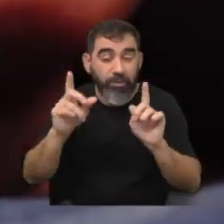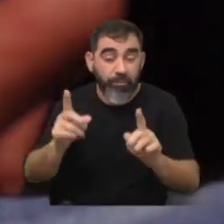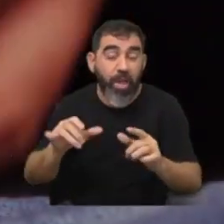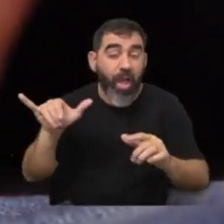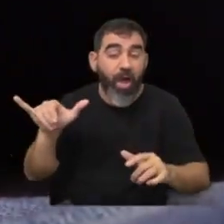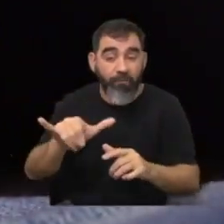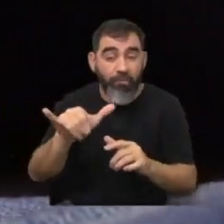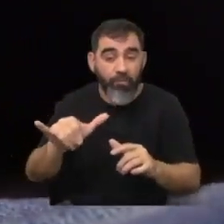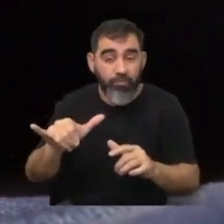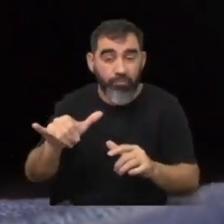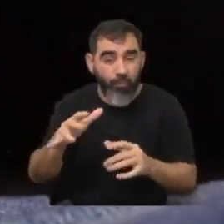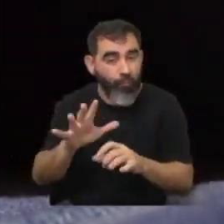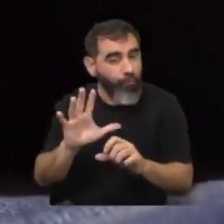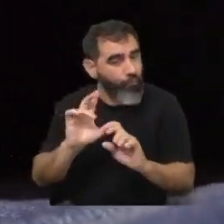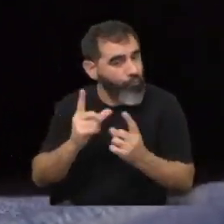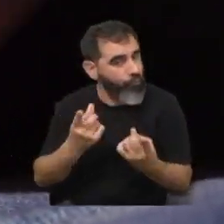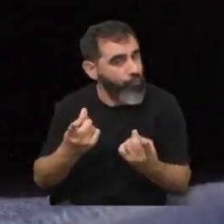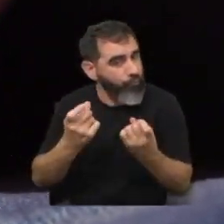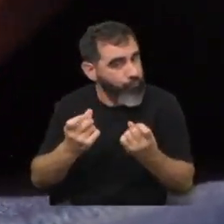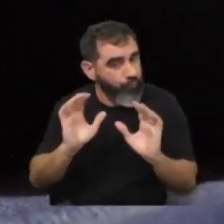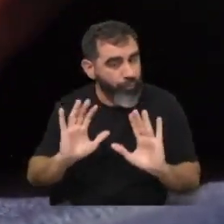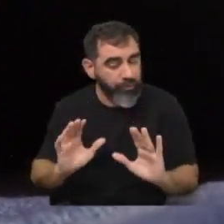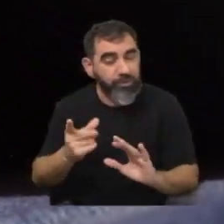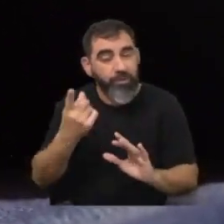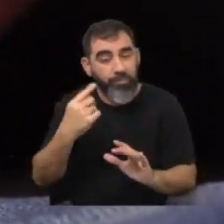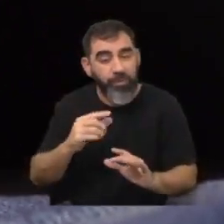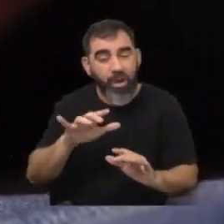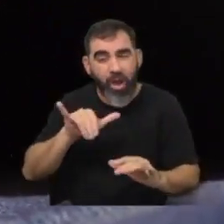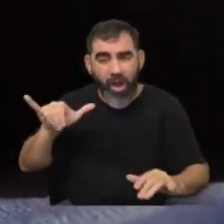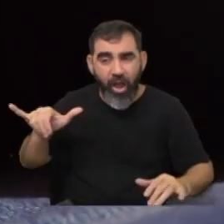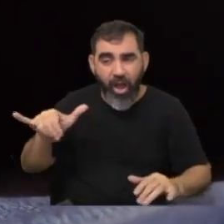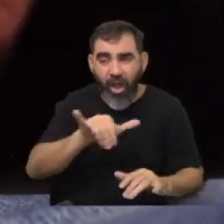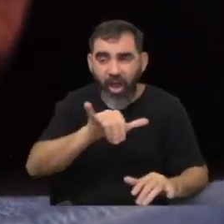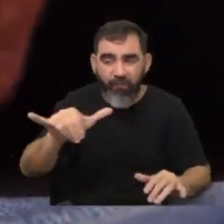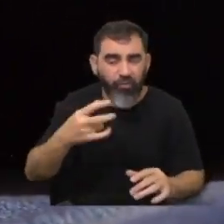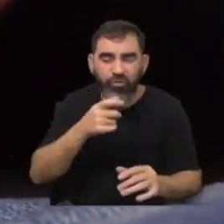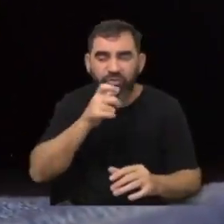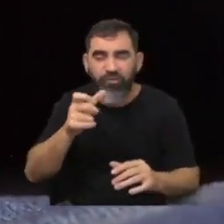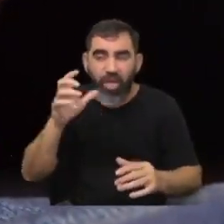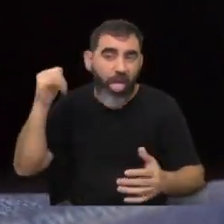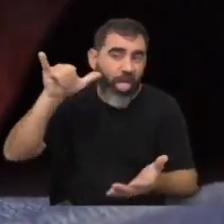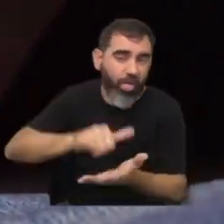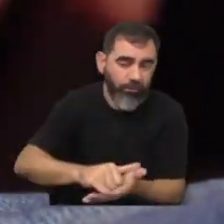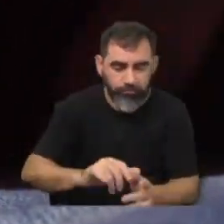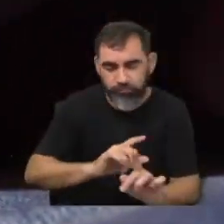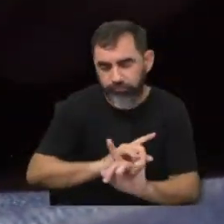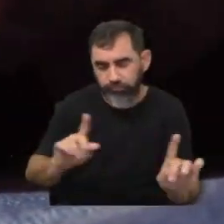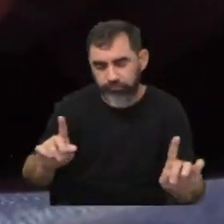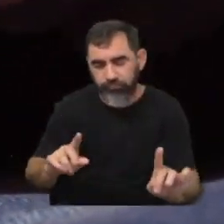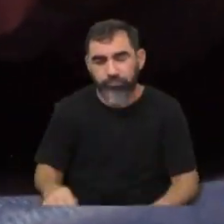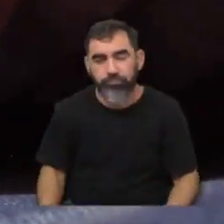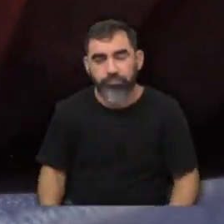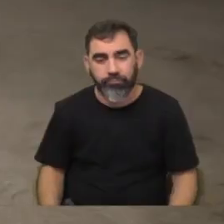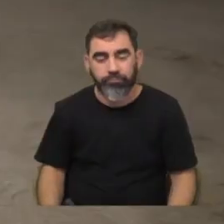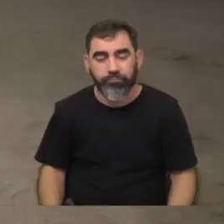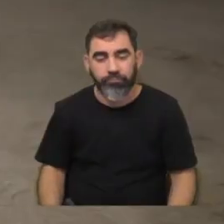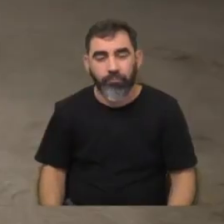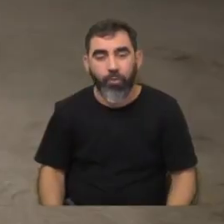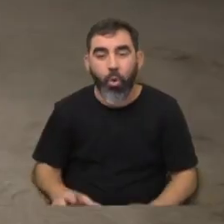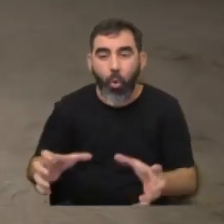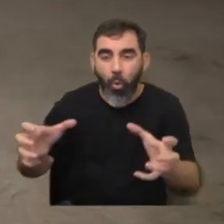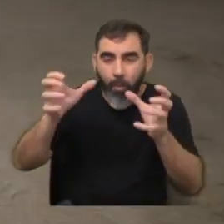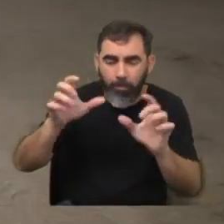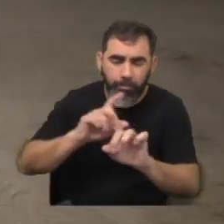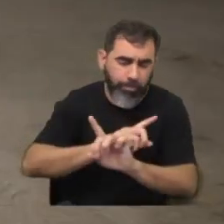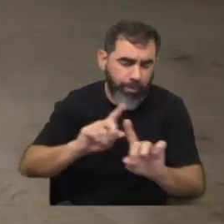avión, que es sometido a algunas fuerzas, pero el hecho de encontrar turbulencias no quiere decir que sea un riesgo o un peligro para el